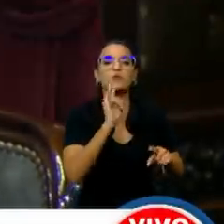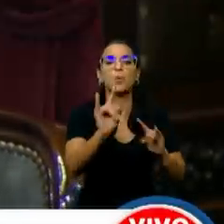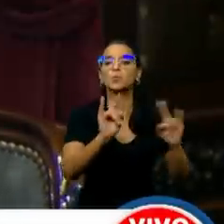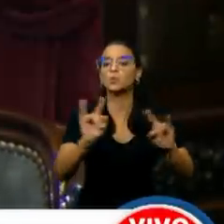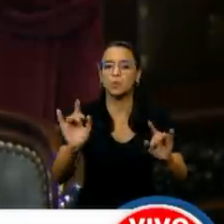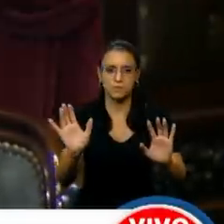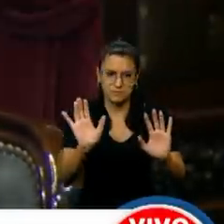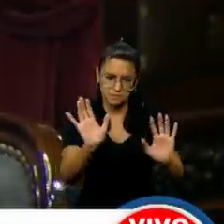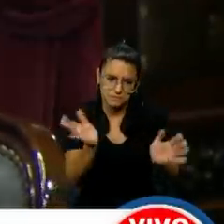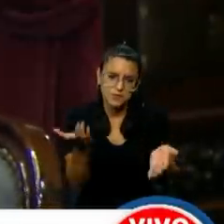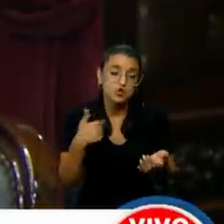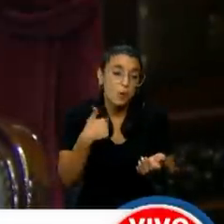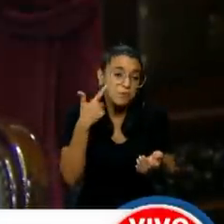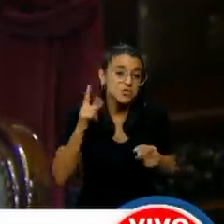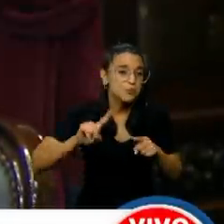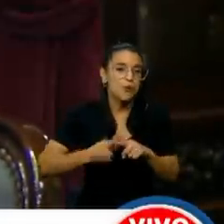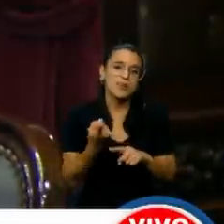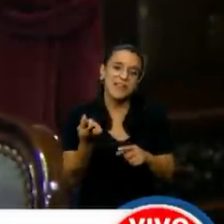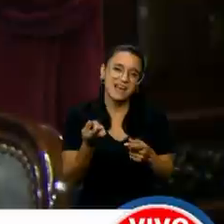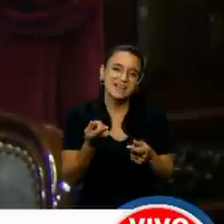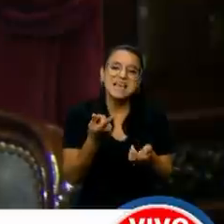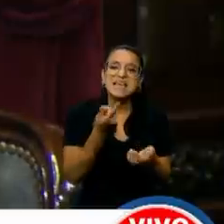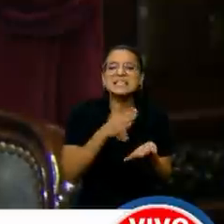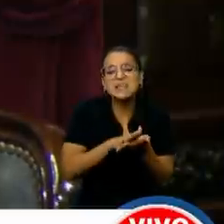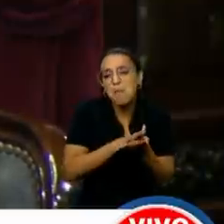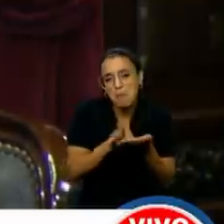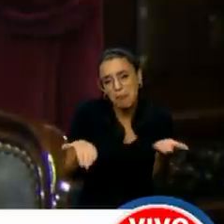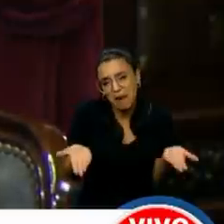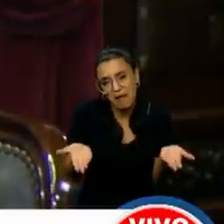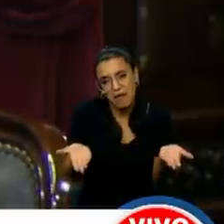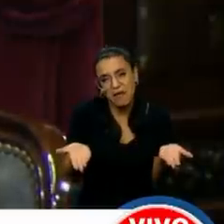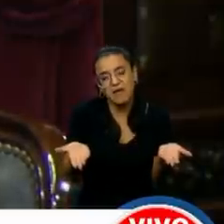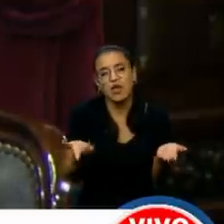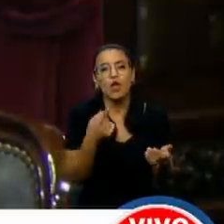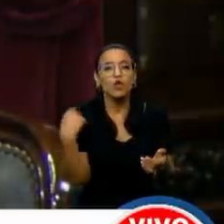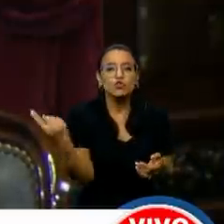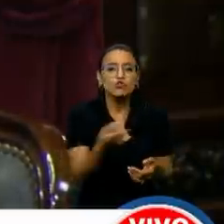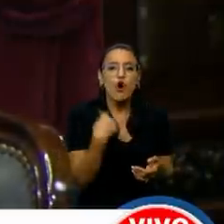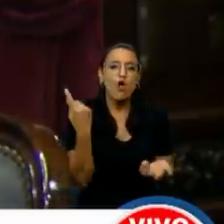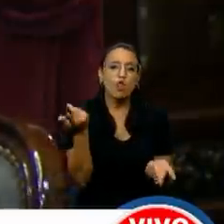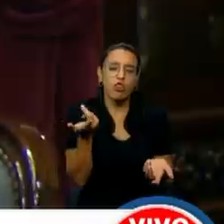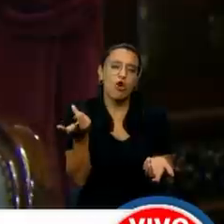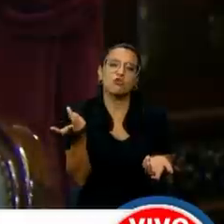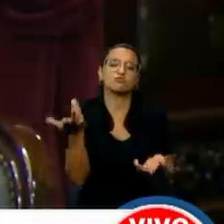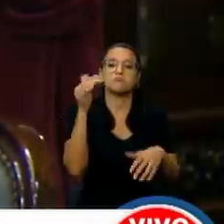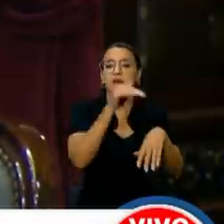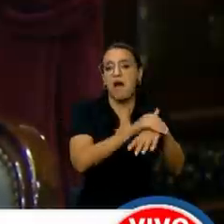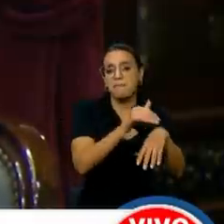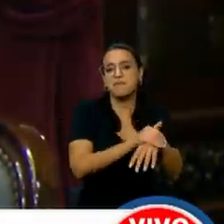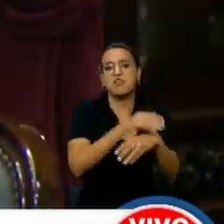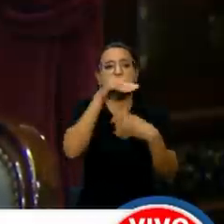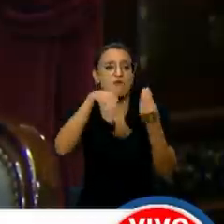presidente creo que la política es más simple creo que todos tenemos familiares amigos desocupados